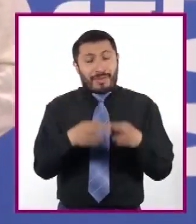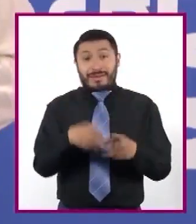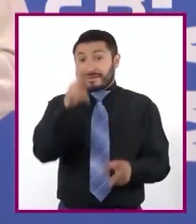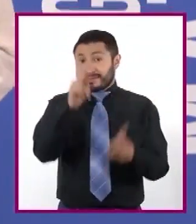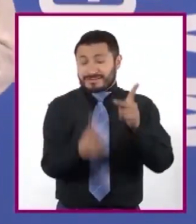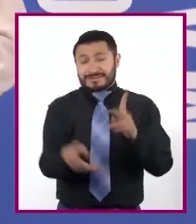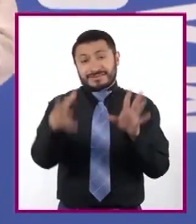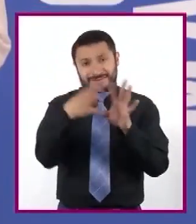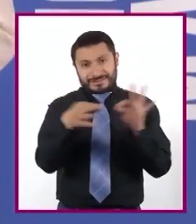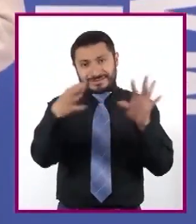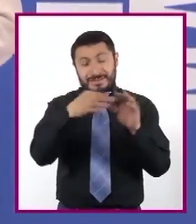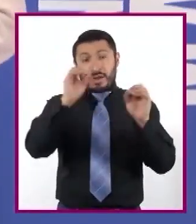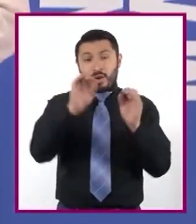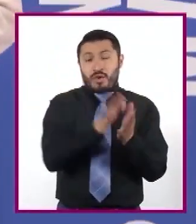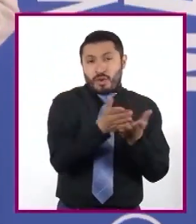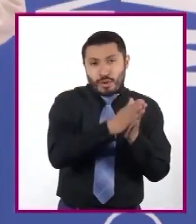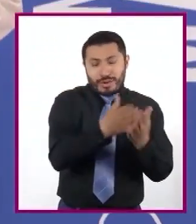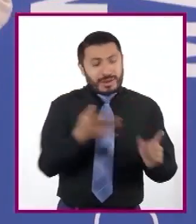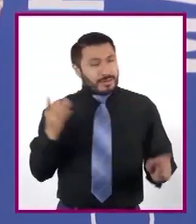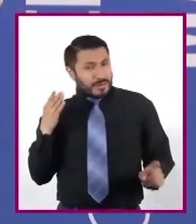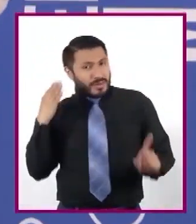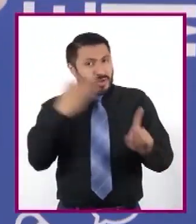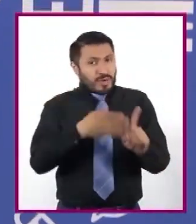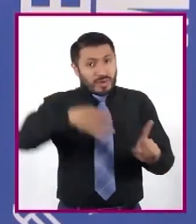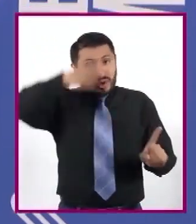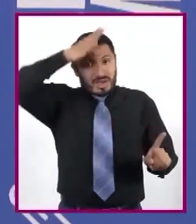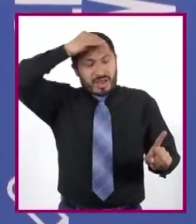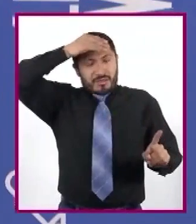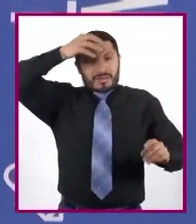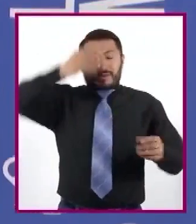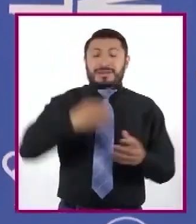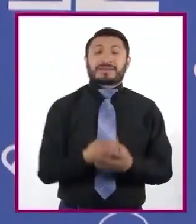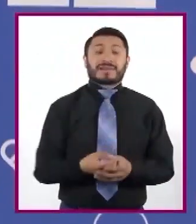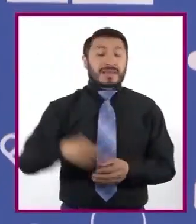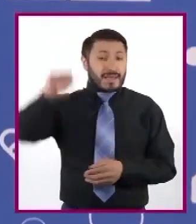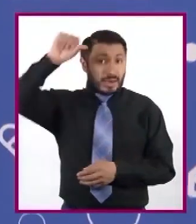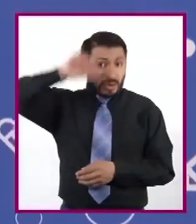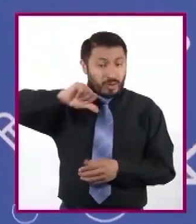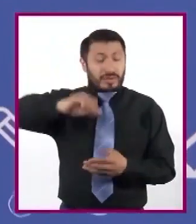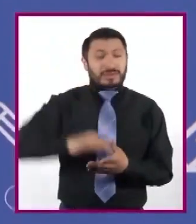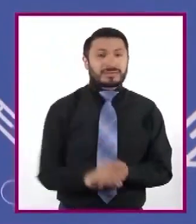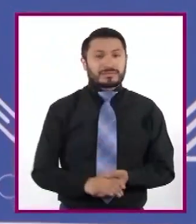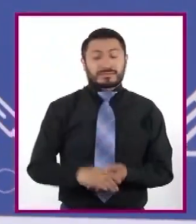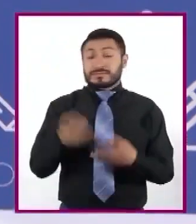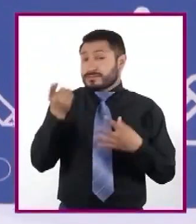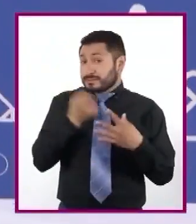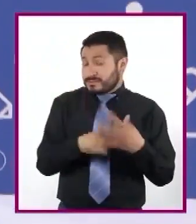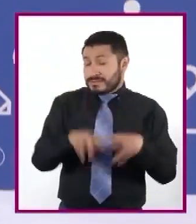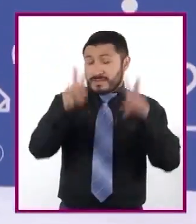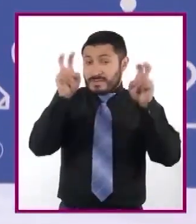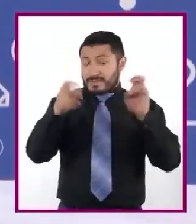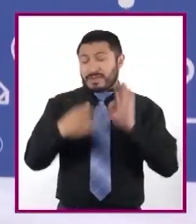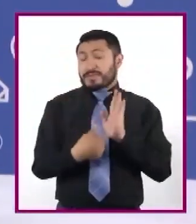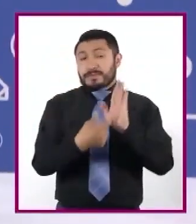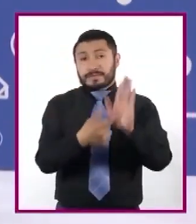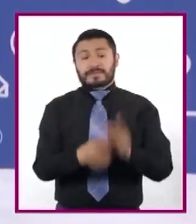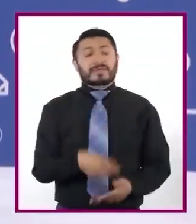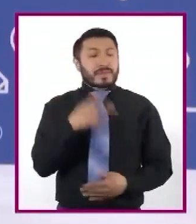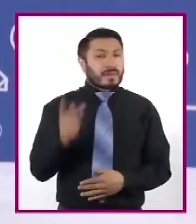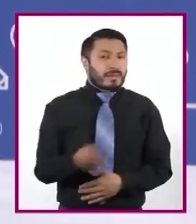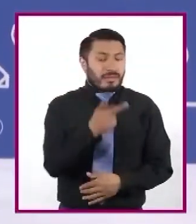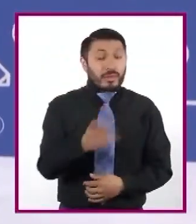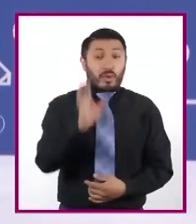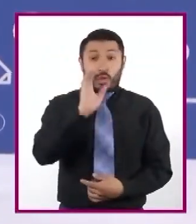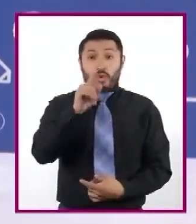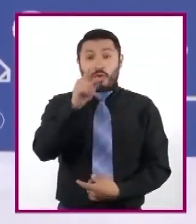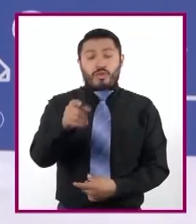el aprendizaje significativo. Para empezar a plantear este tema, déjenme preguntarles, al momento de leer un